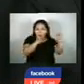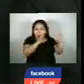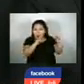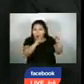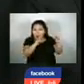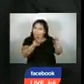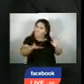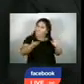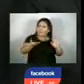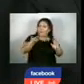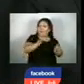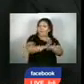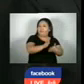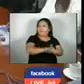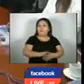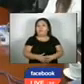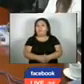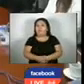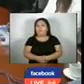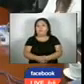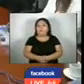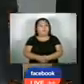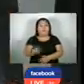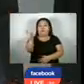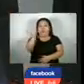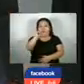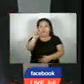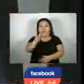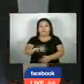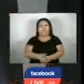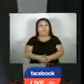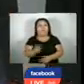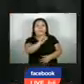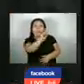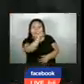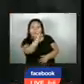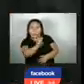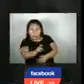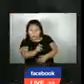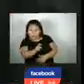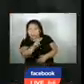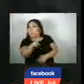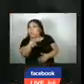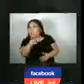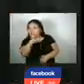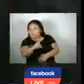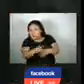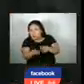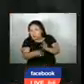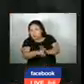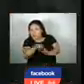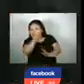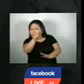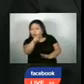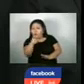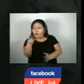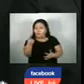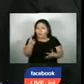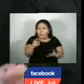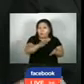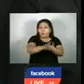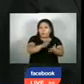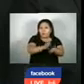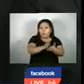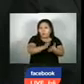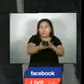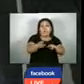estaba recibiendo sobresueldos? No, diputada. ¿Algún ministro o viceministro le comentó que su institución no estaba ejecutando fondos para